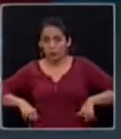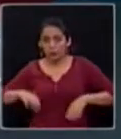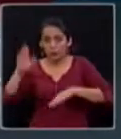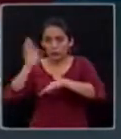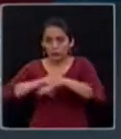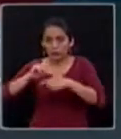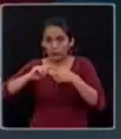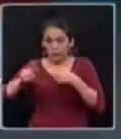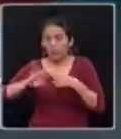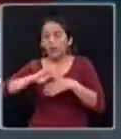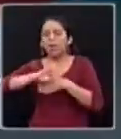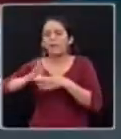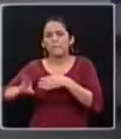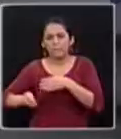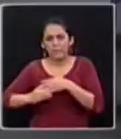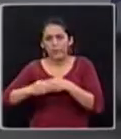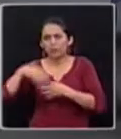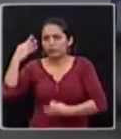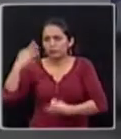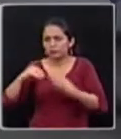detenidos.